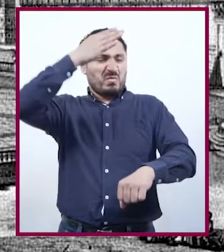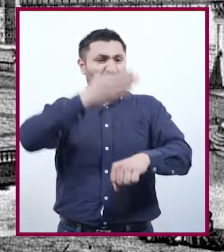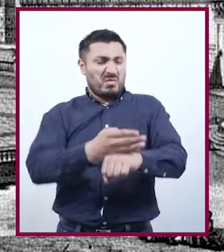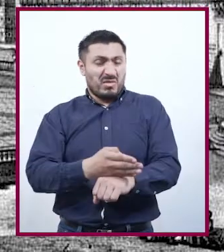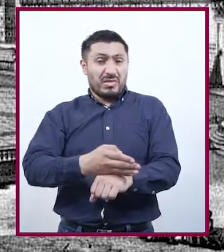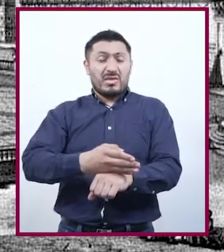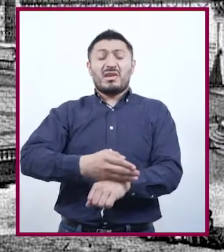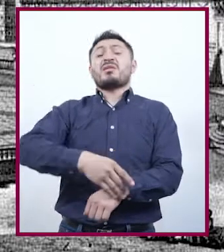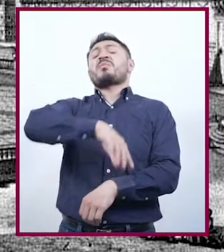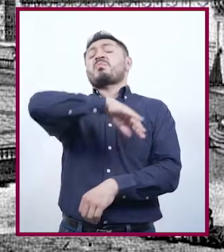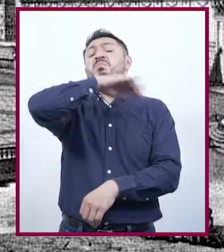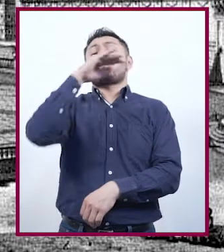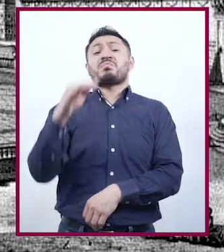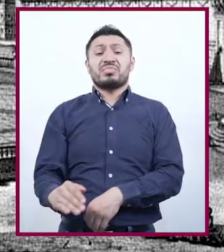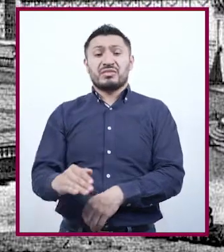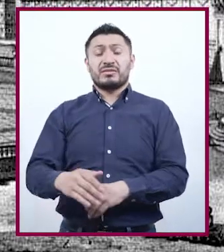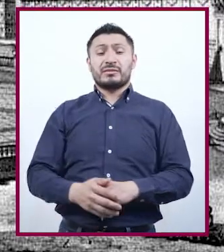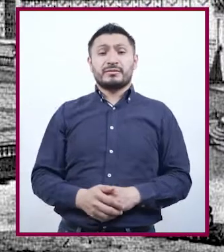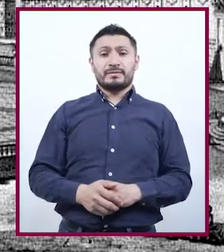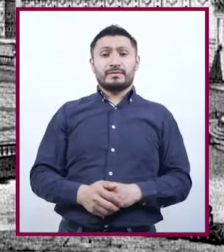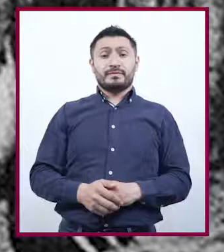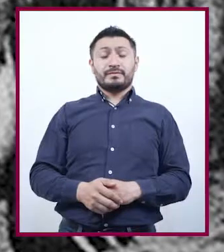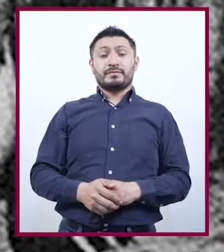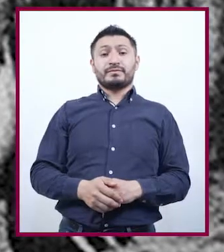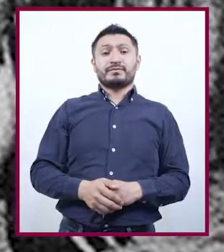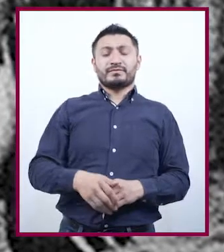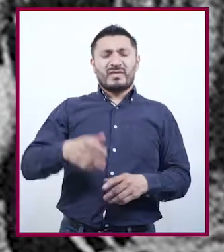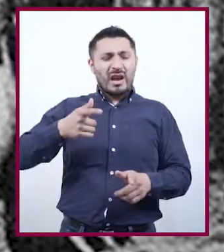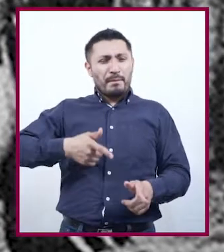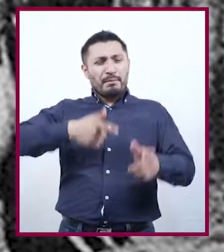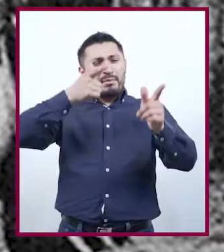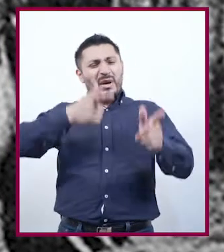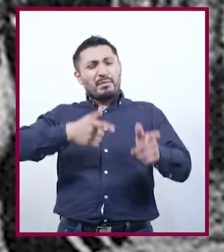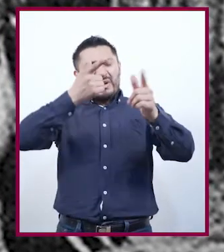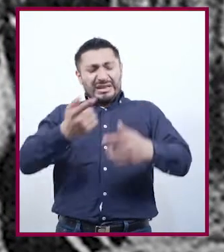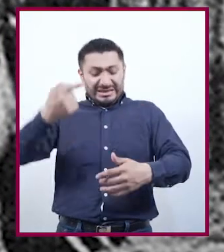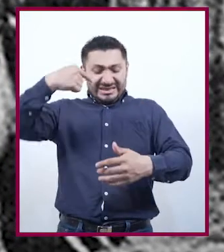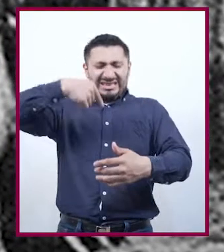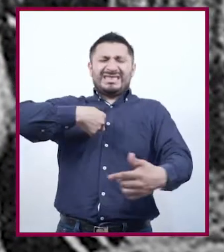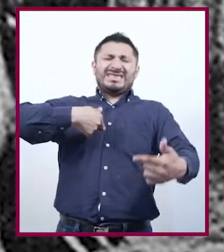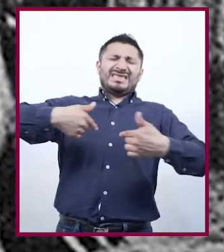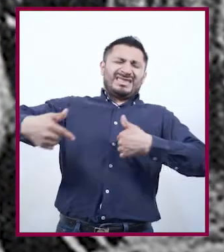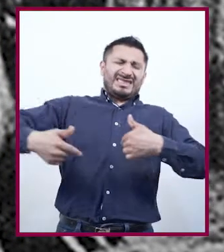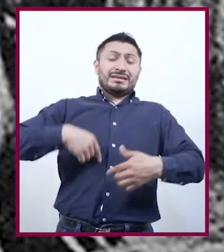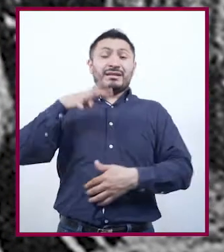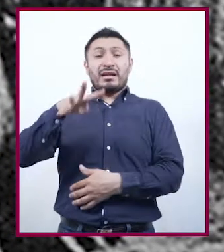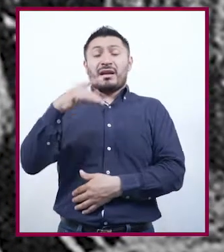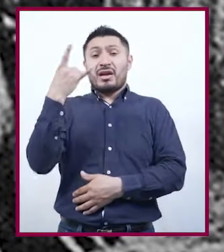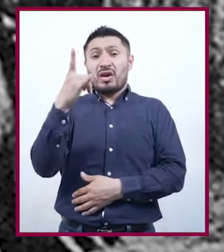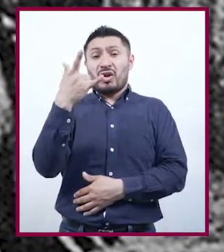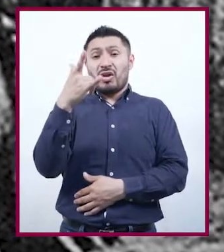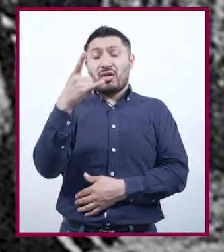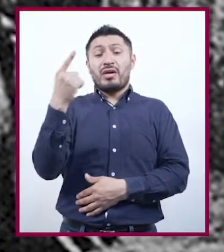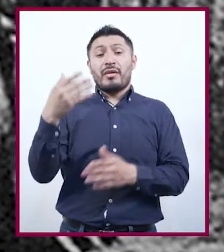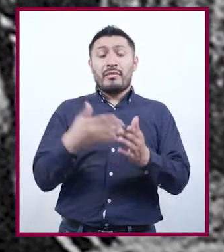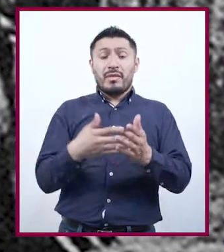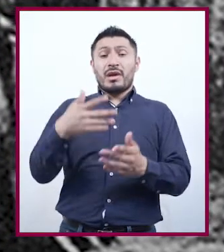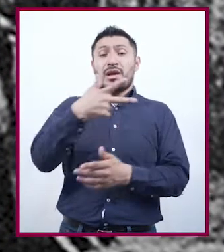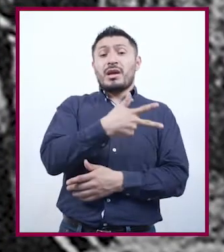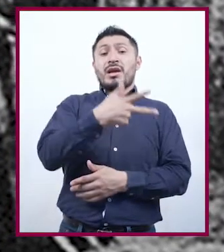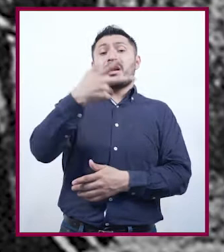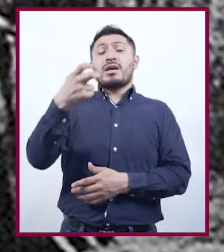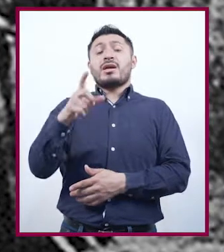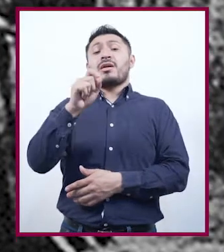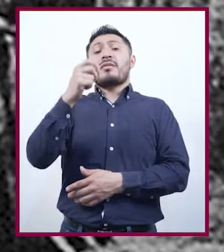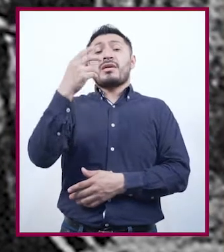fue inapelable, pena de muerte. Antes de que las balas entraran en su cuerpo el 19 de julio